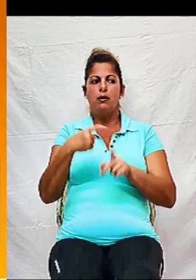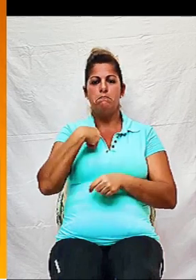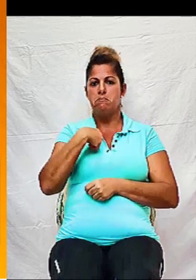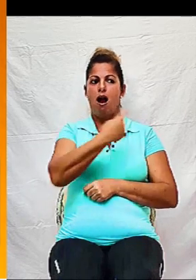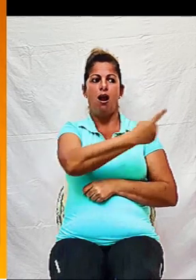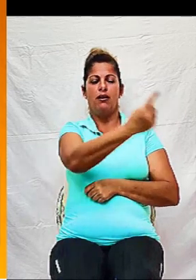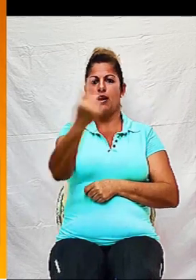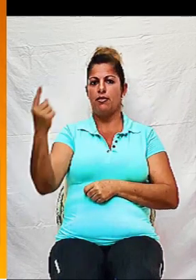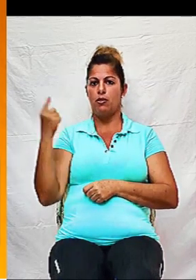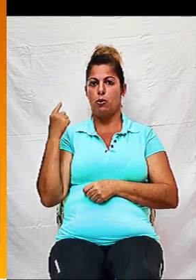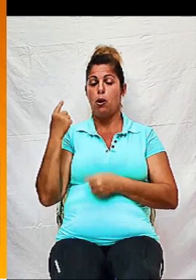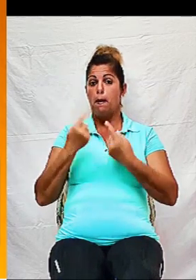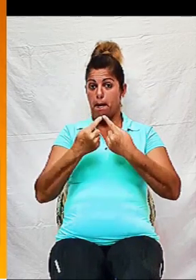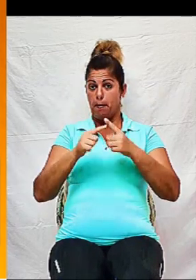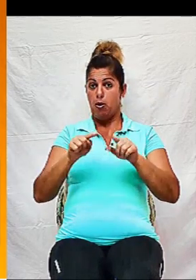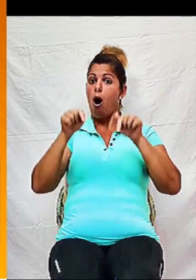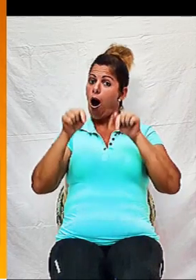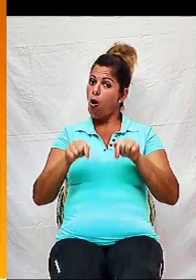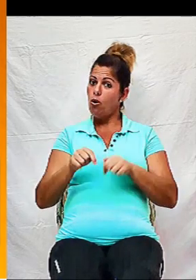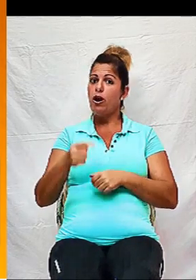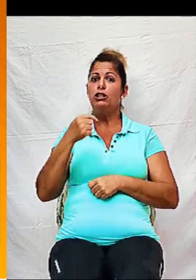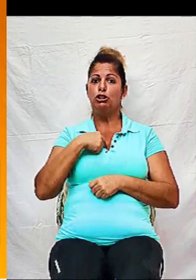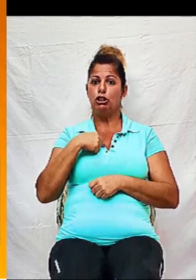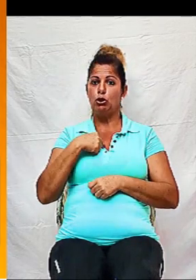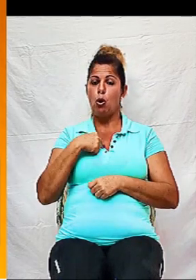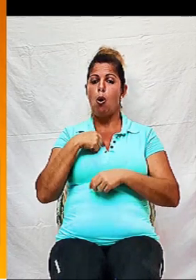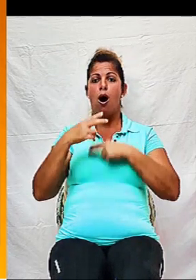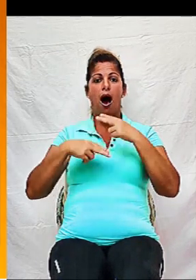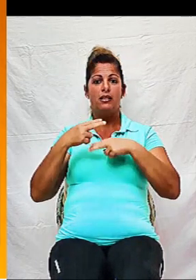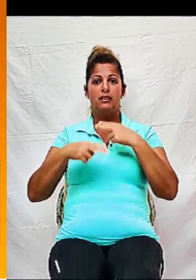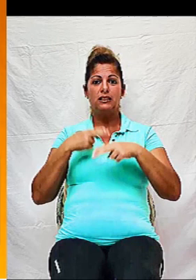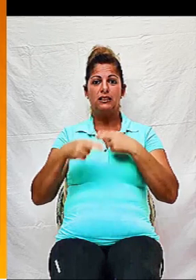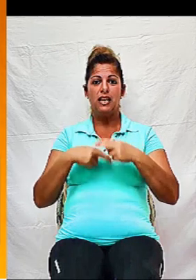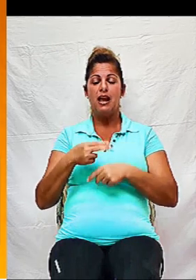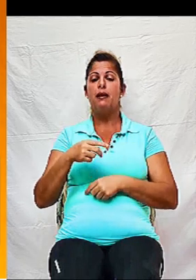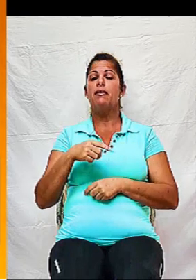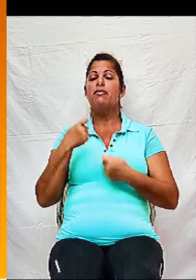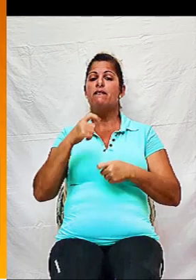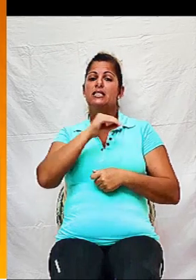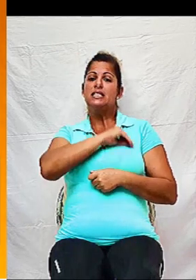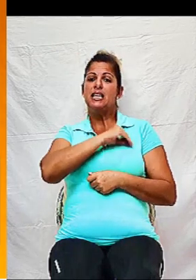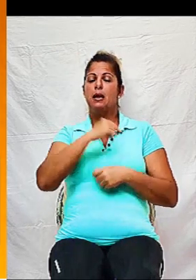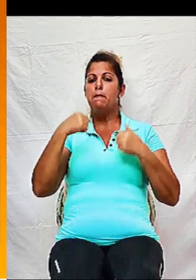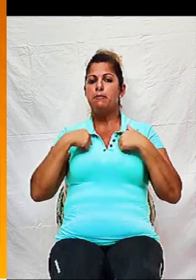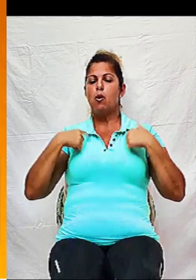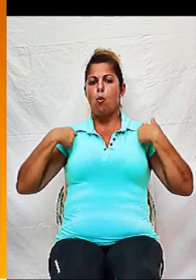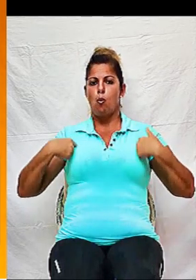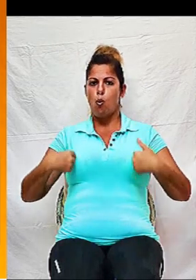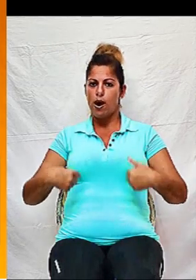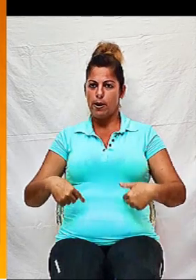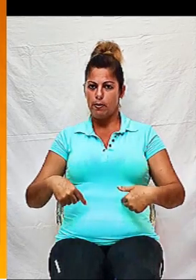alrededor. Pero esta vez lo hago mientras siento mi cuerpo,